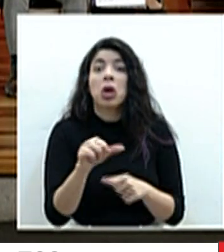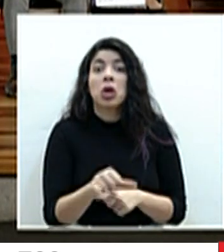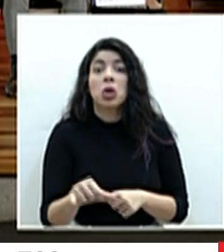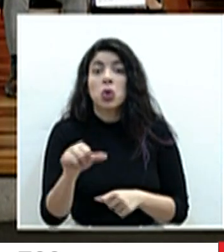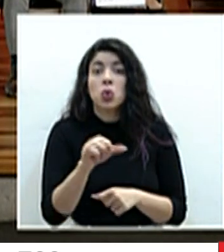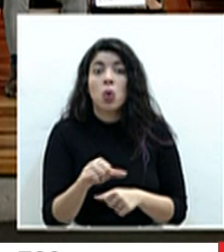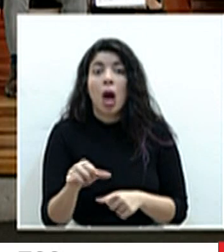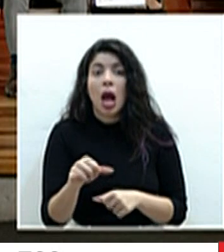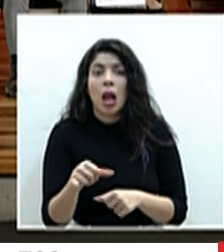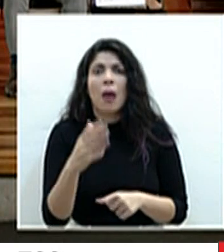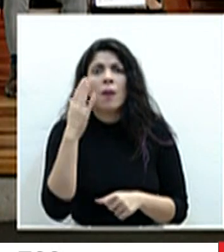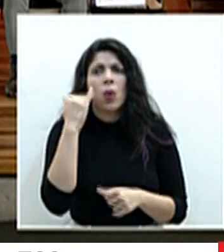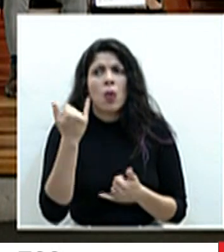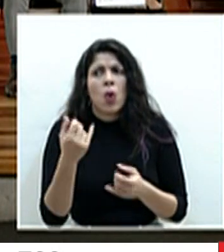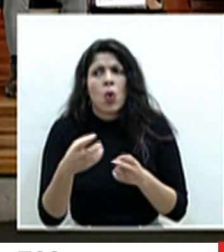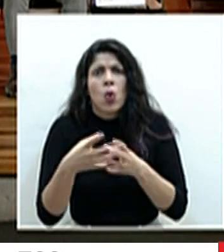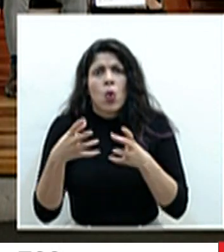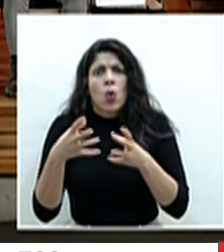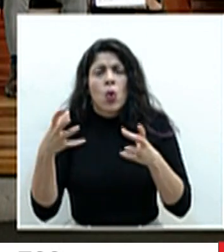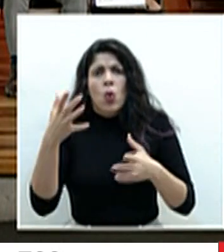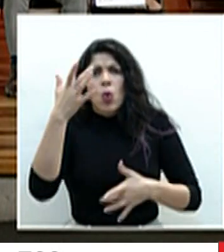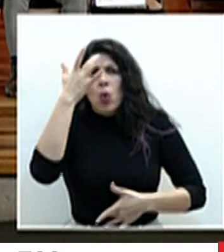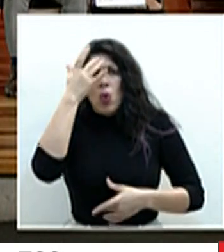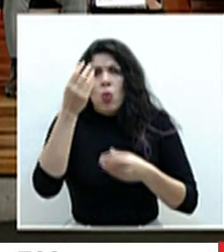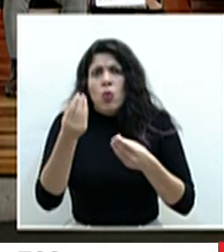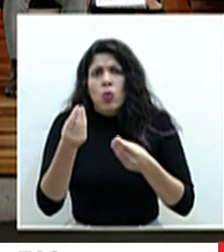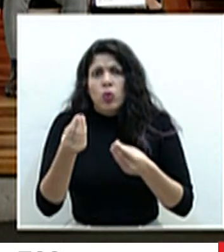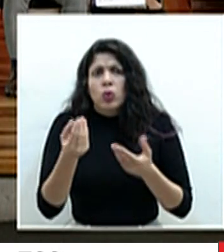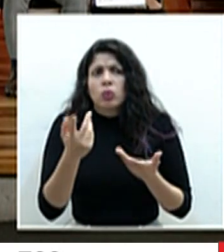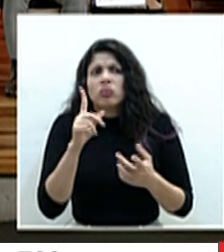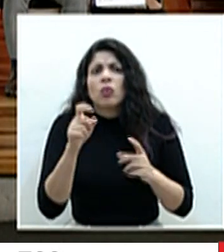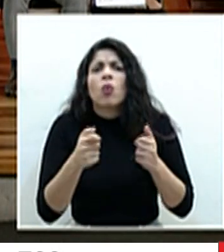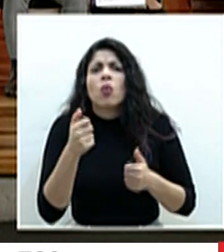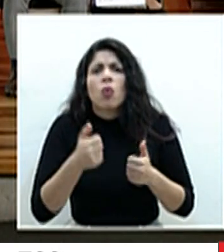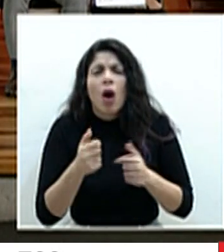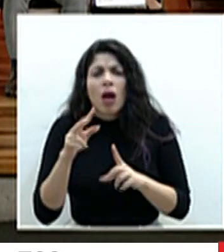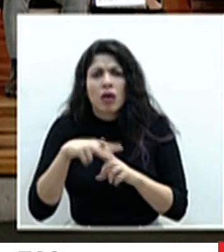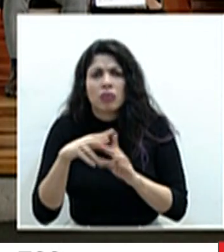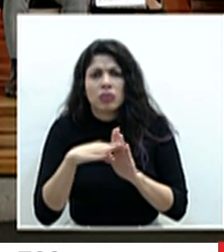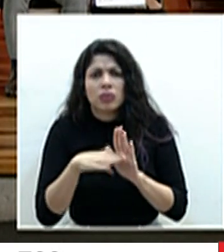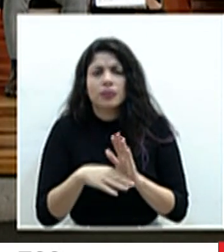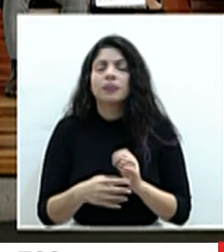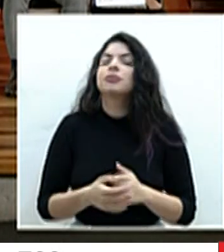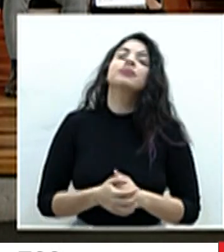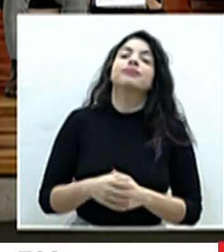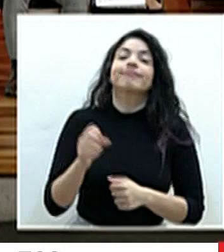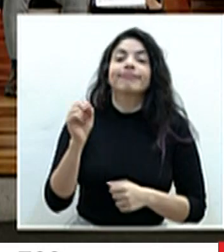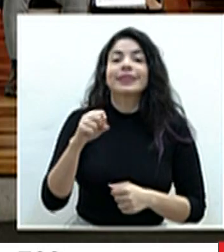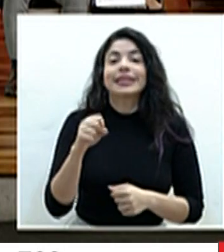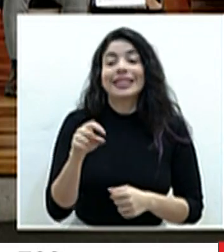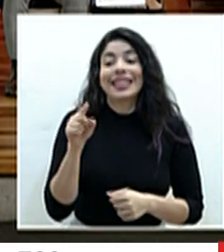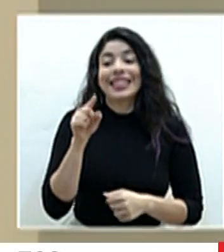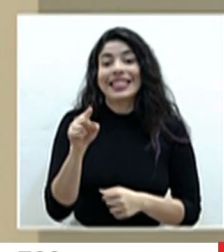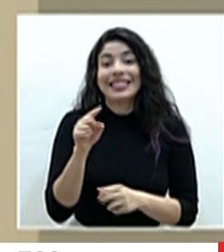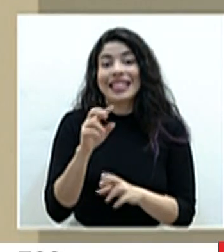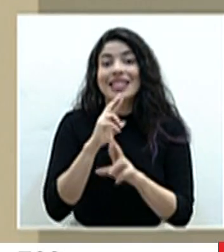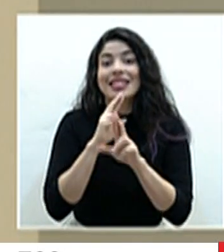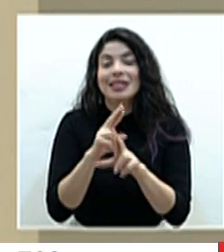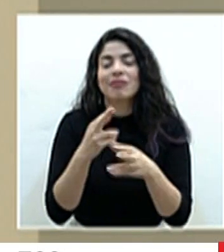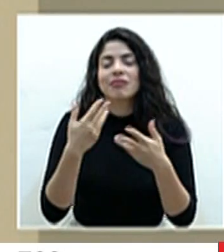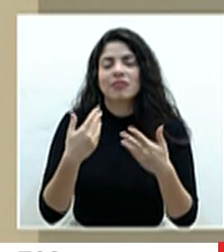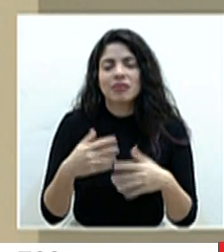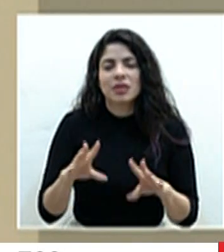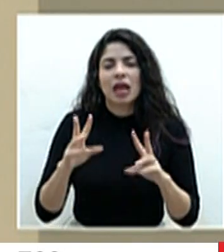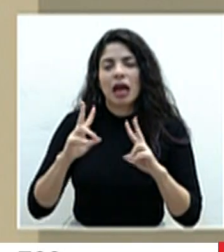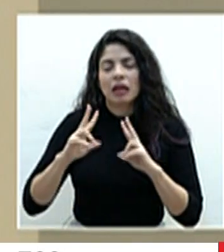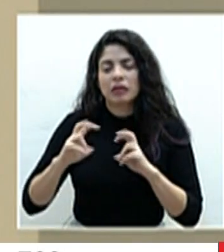planificado? Esto por la alta cantidad de casos que se han venido dando. Sí, ya, bueno, esa respuesta la hemos explorado